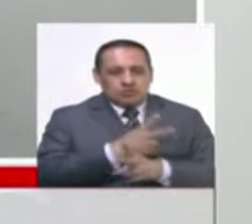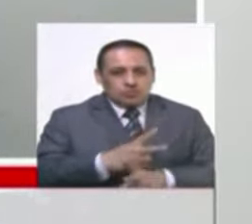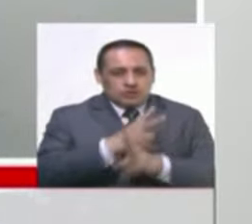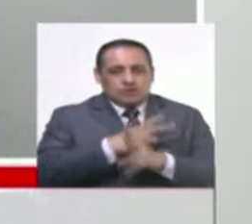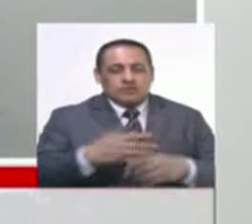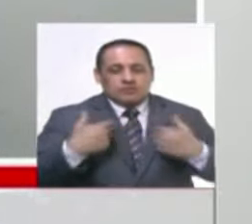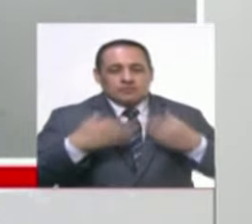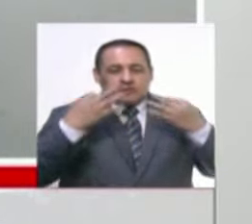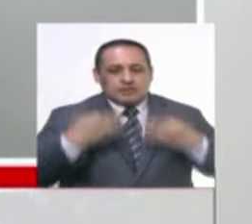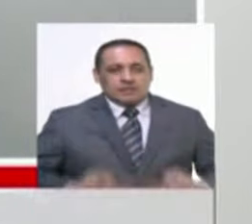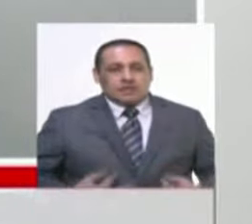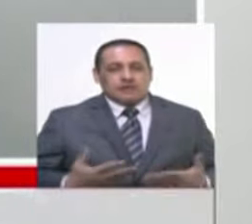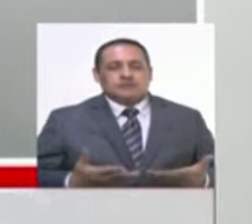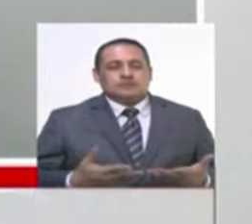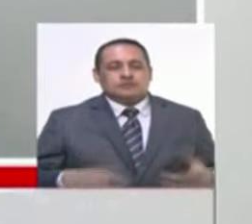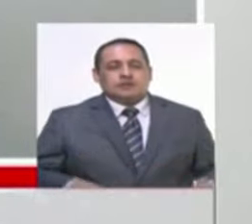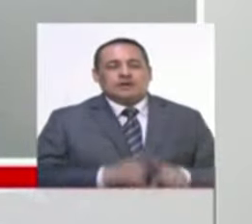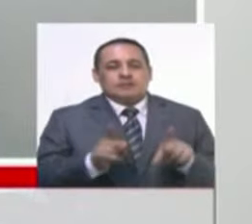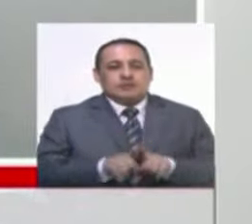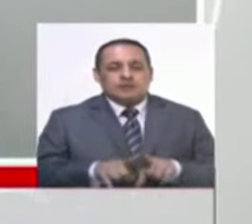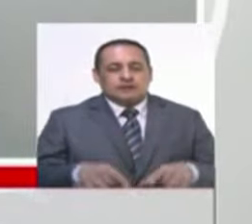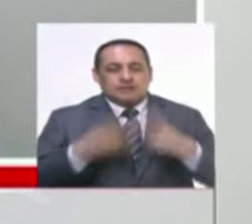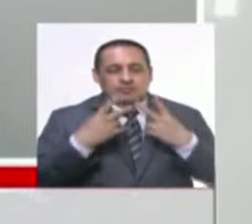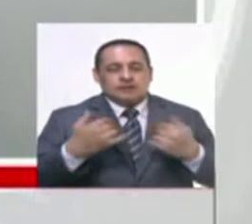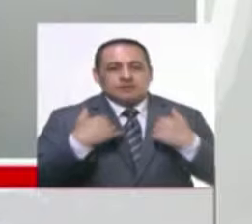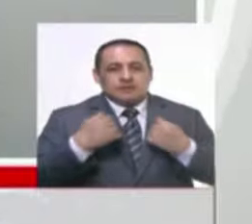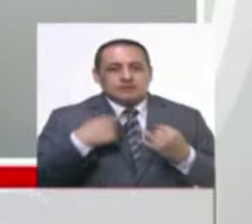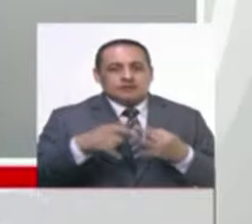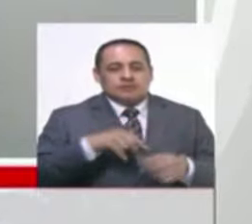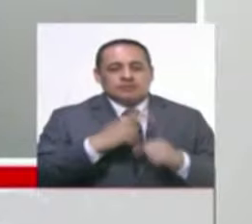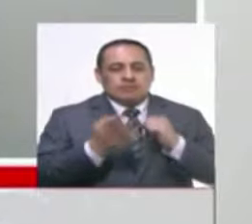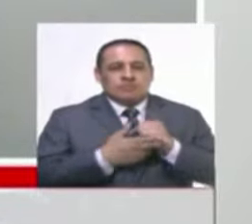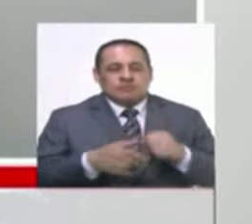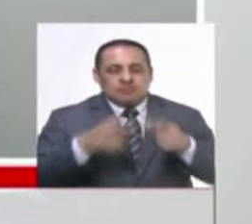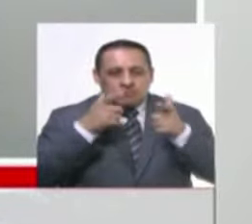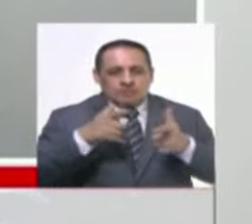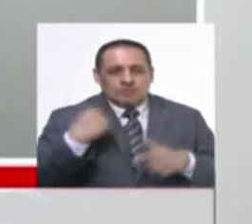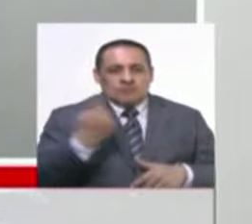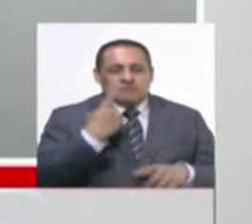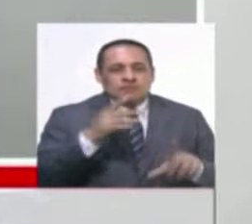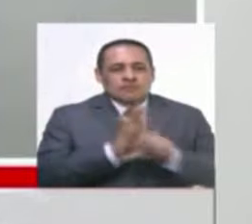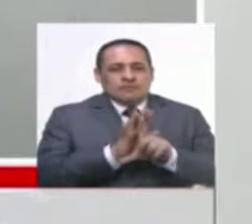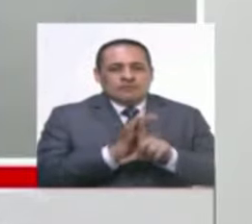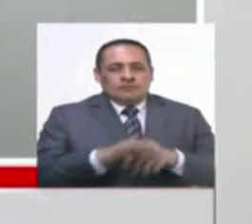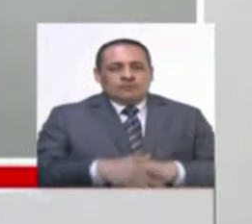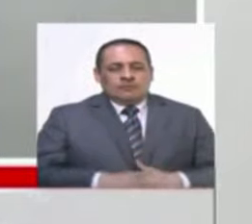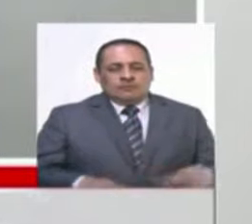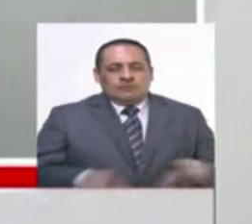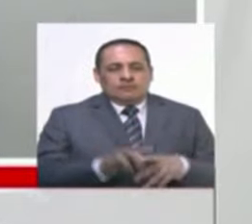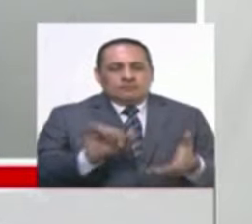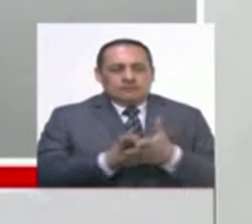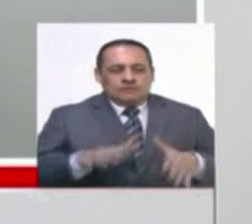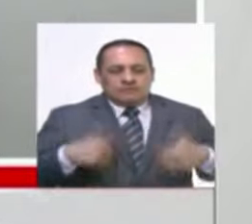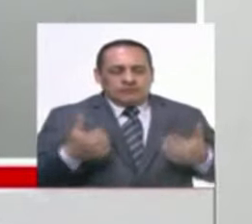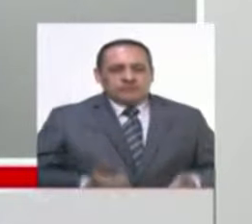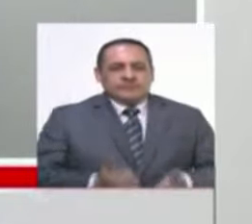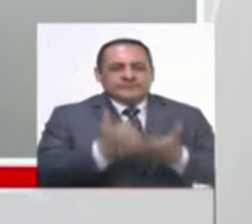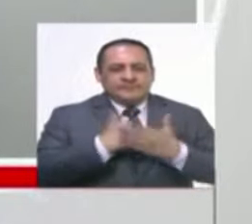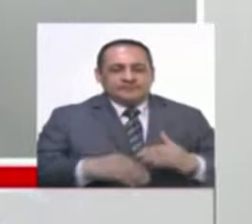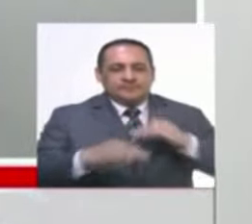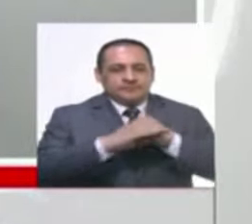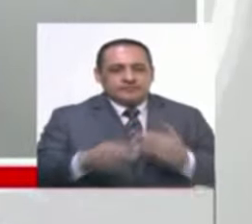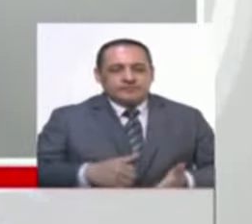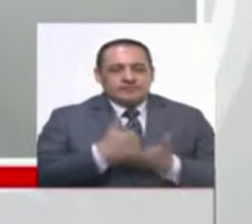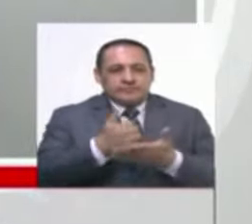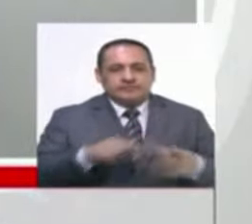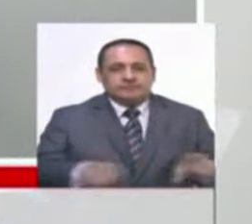mi integridad personal y tener la garantía de una seguridad jurídica que pueda defenderme en igualdad de condiciones